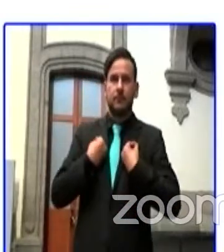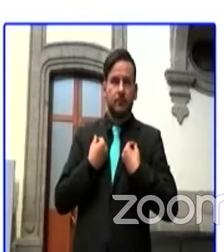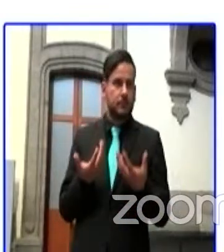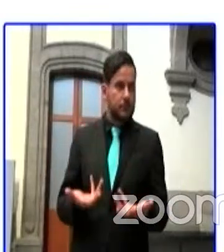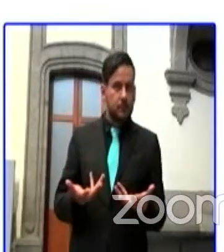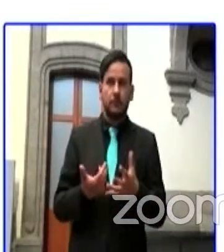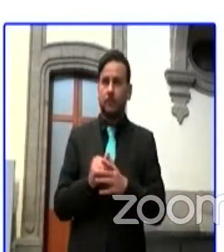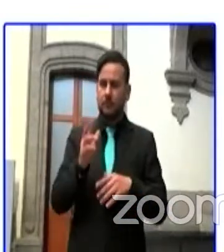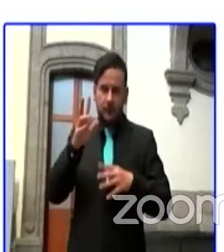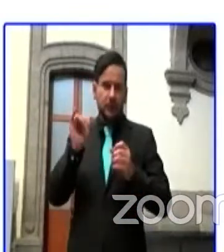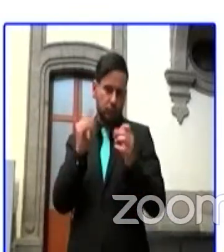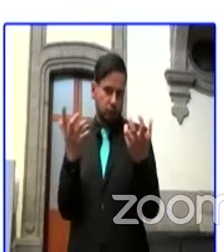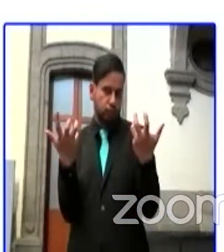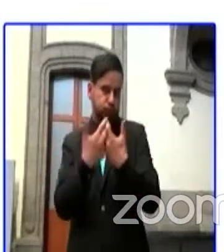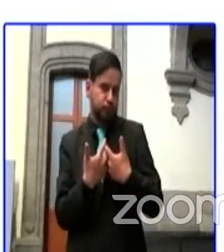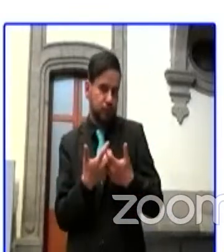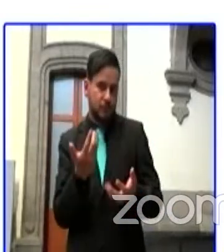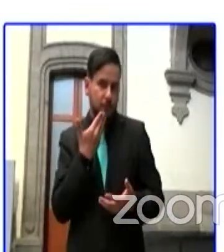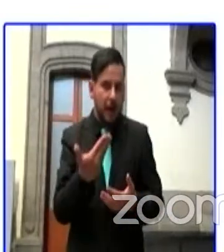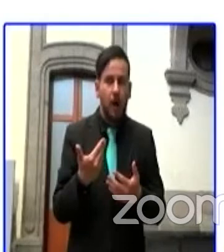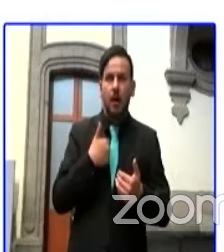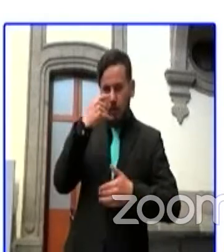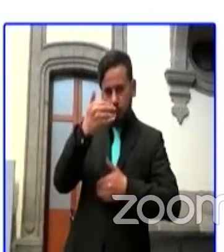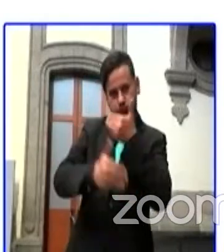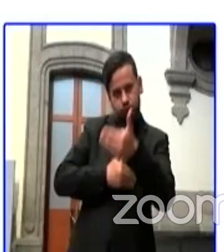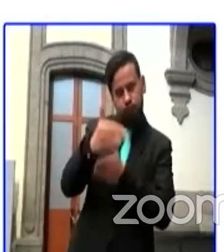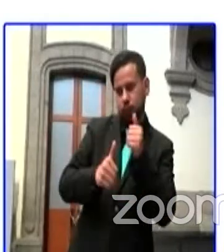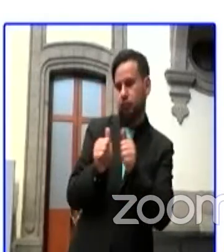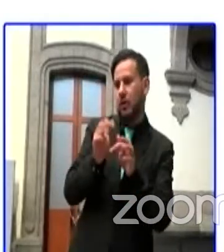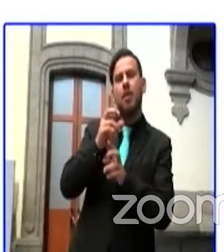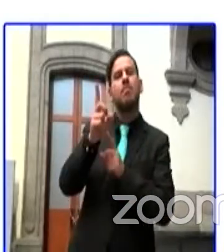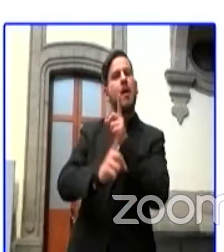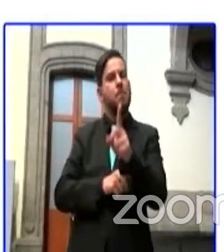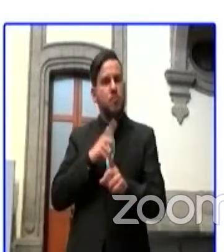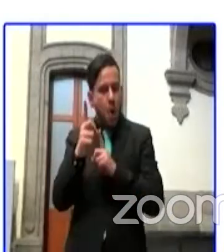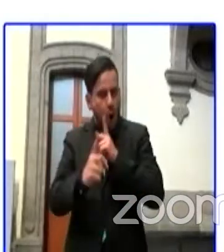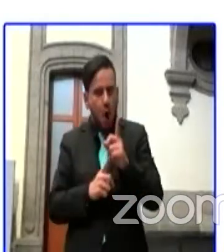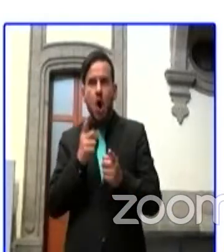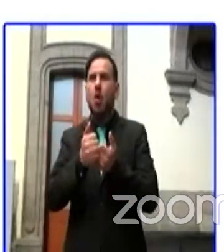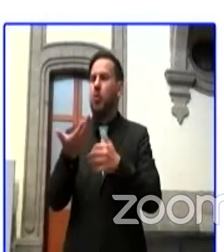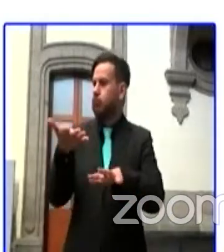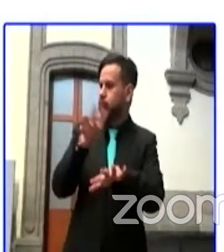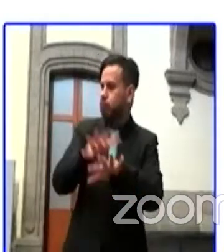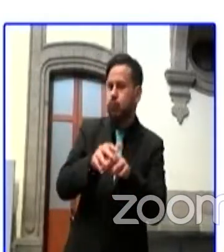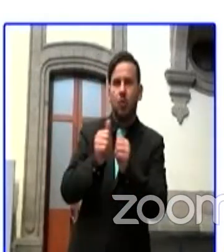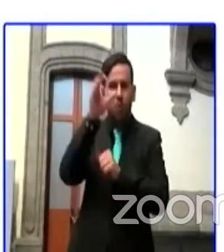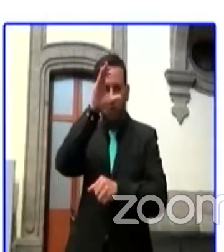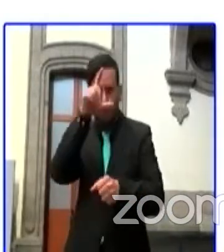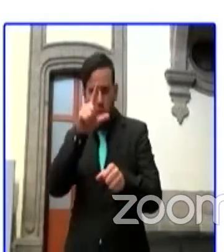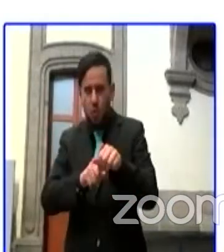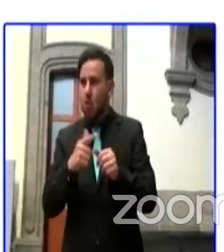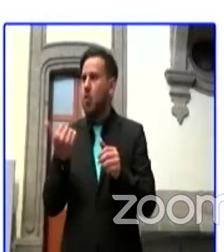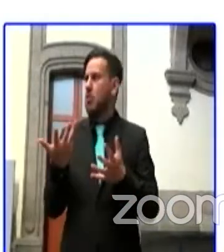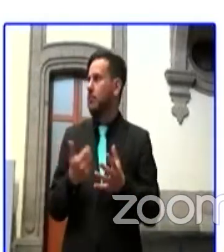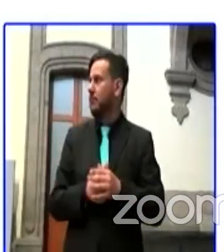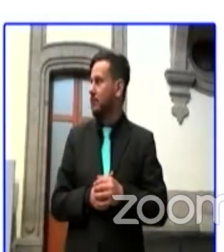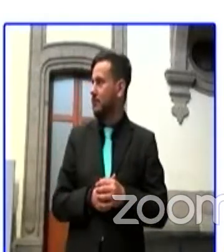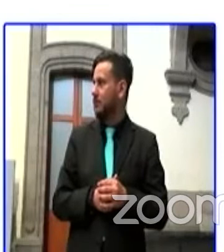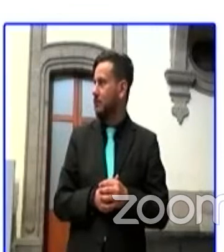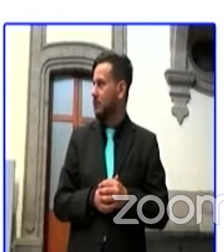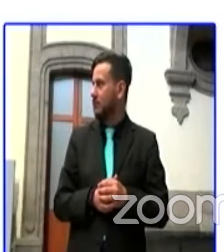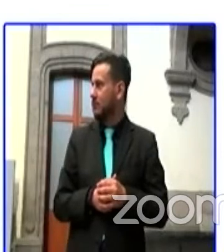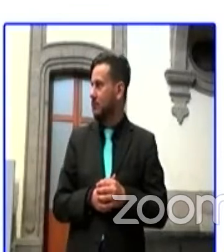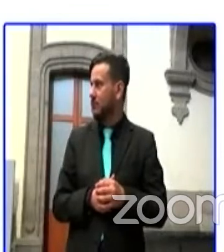funcionado. Y así involucramos al deporte, involucramos a la cultura, ya corto.